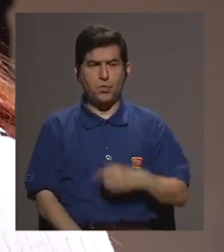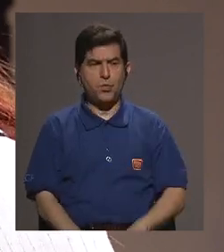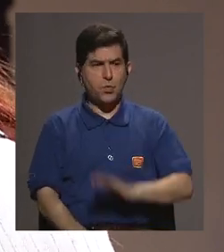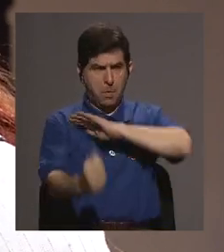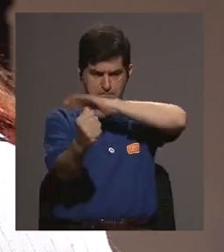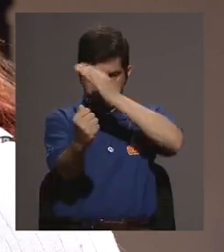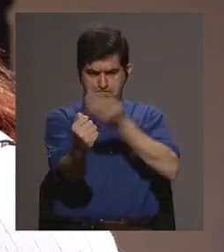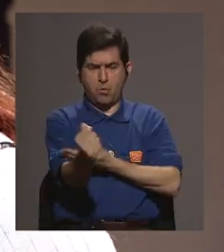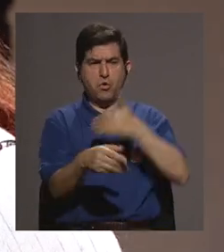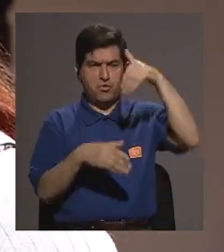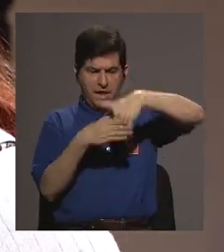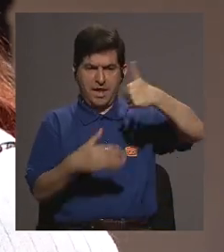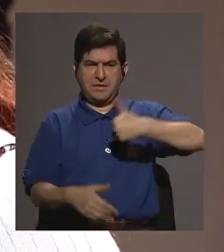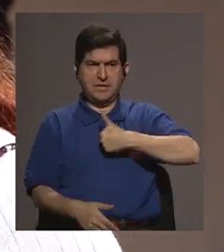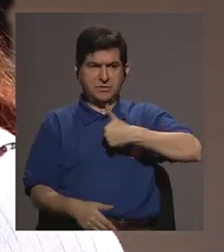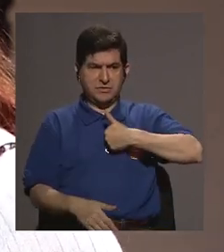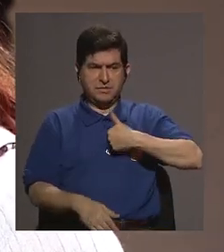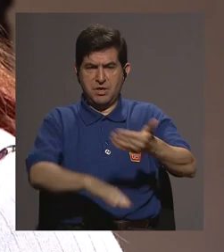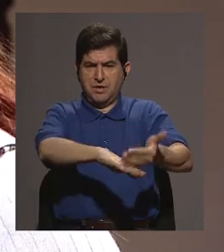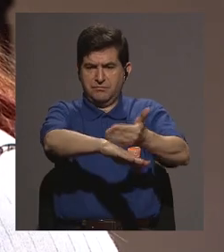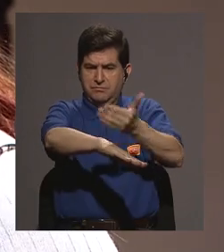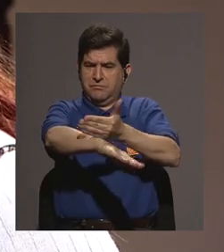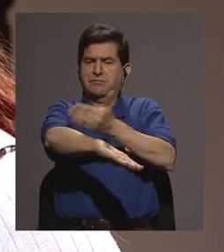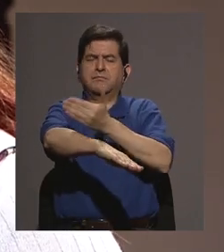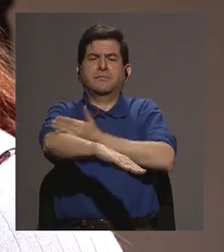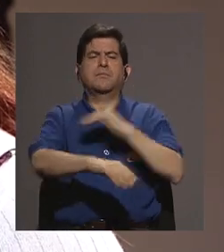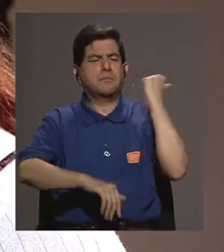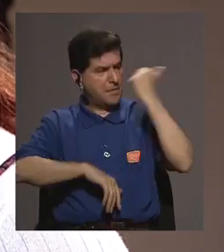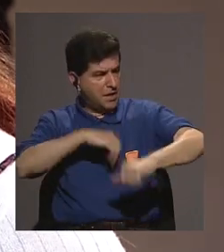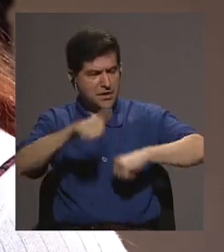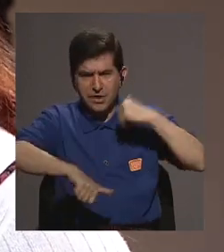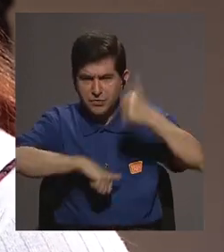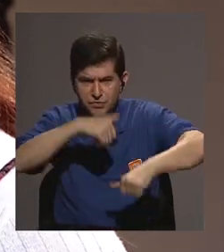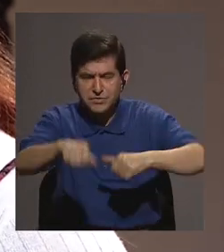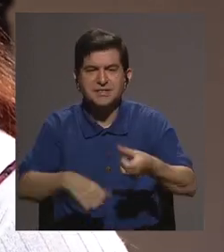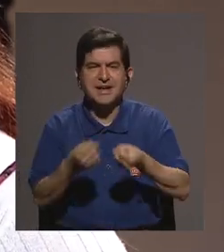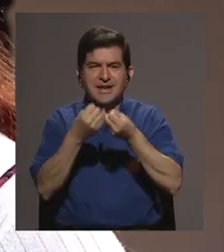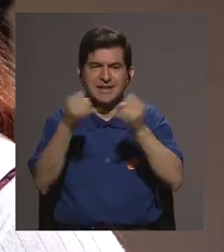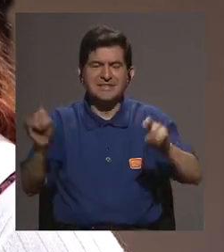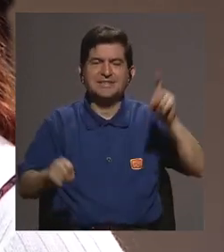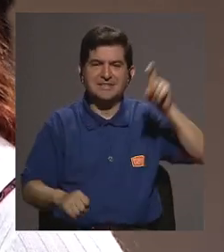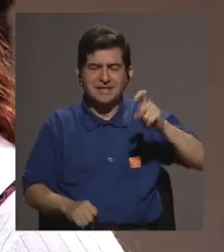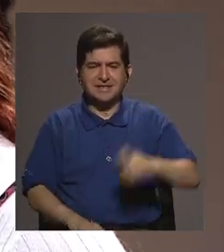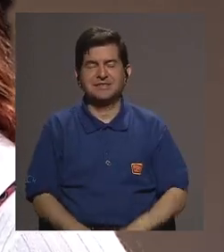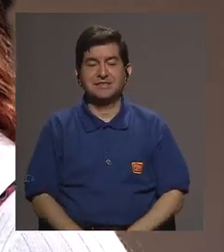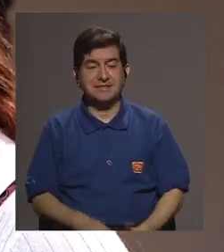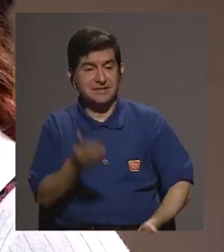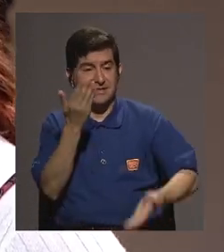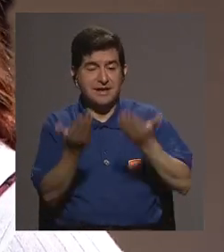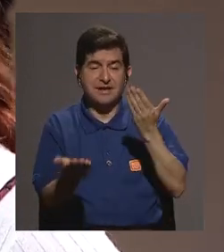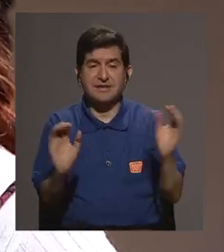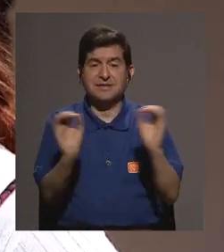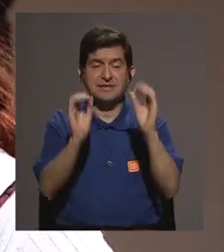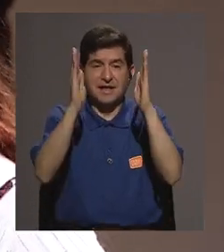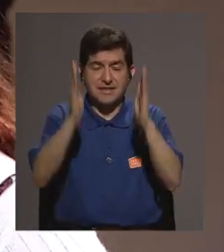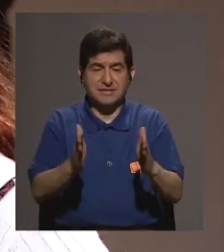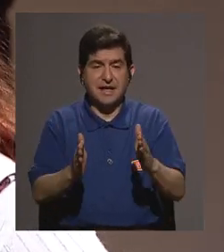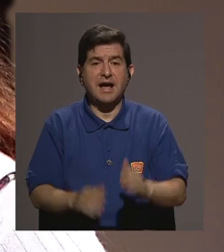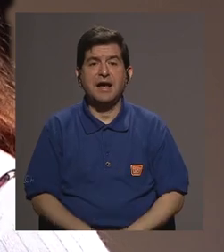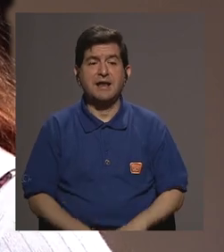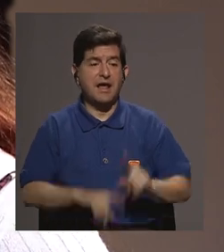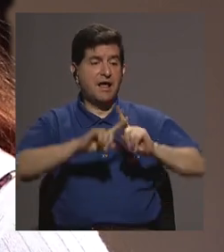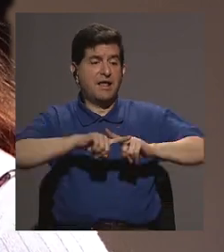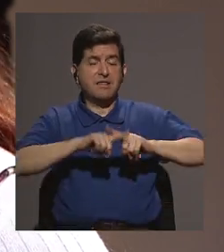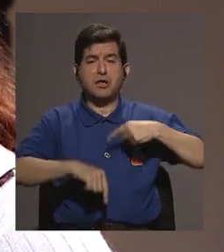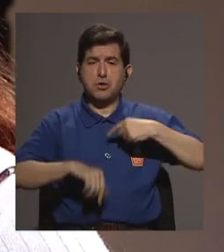tiene el poder dentro de uno mismo para salir adelante uno puede luchar sin necesidad de atenerse a nada ni a nadie